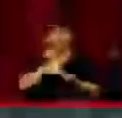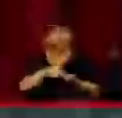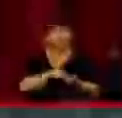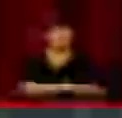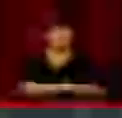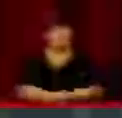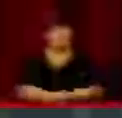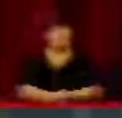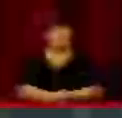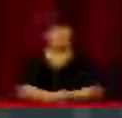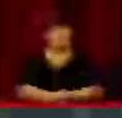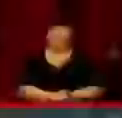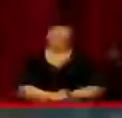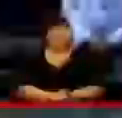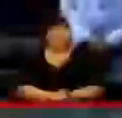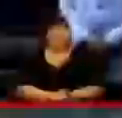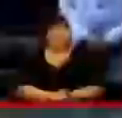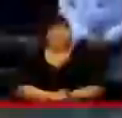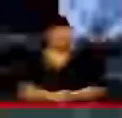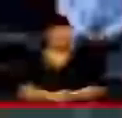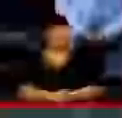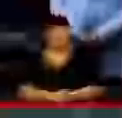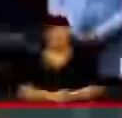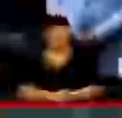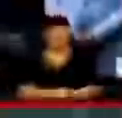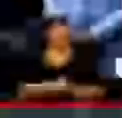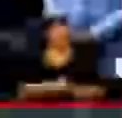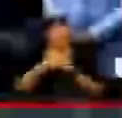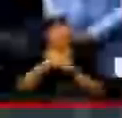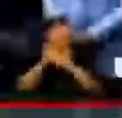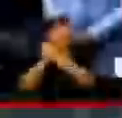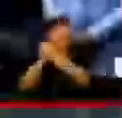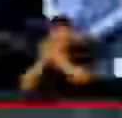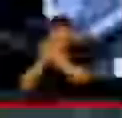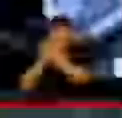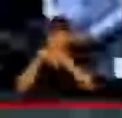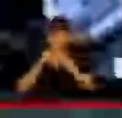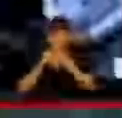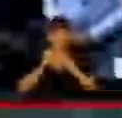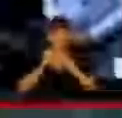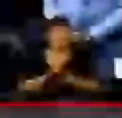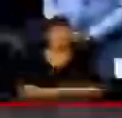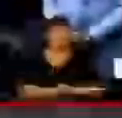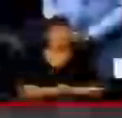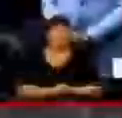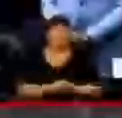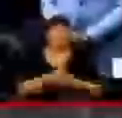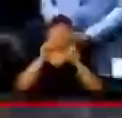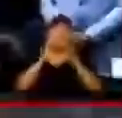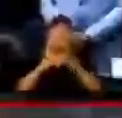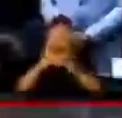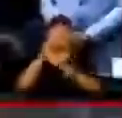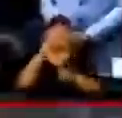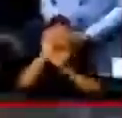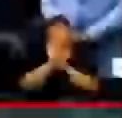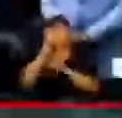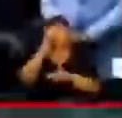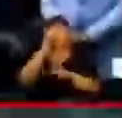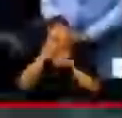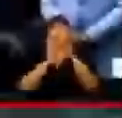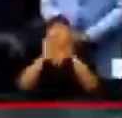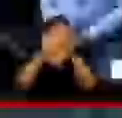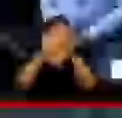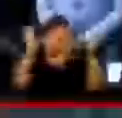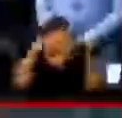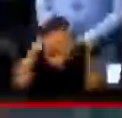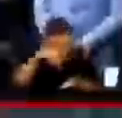Que no tienen doble comando. Sí, exacto. Y yo creo que eso va a ser muy positivo. Y el optimismo que hoy en día se ve reflejado en los mercados creo que tiene que ver